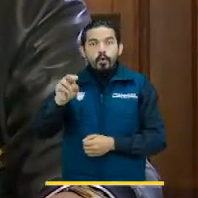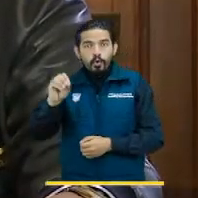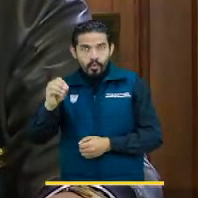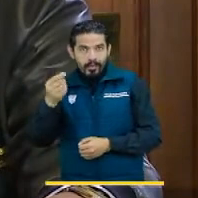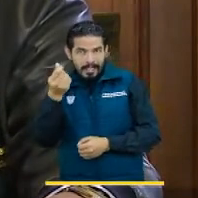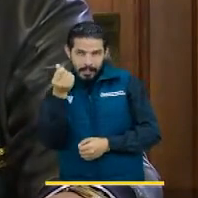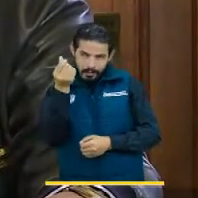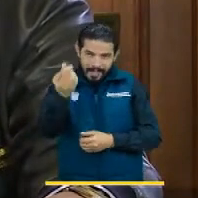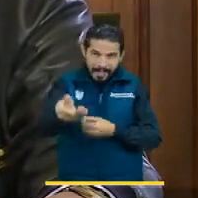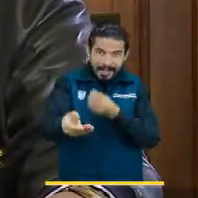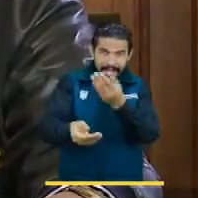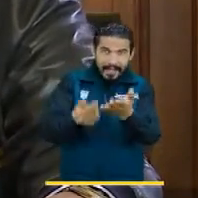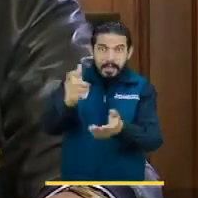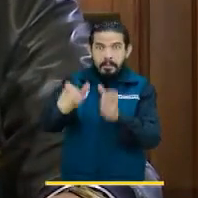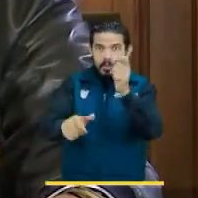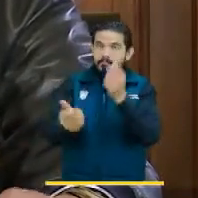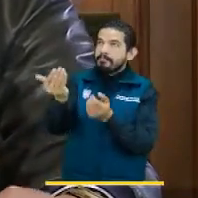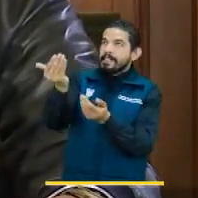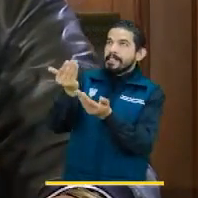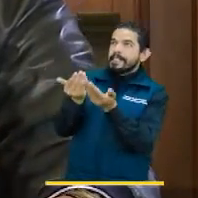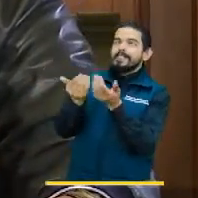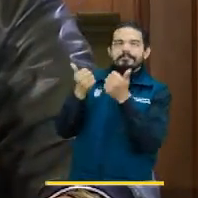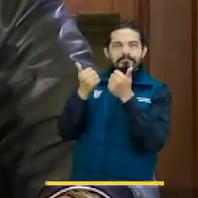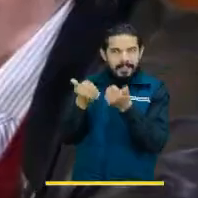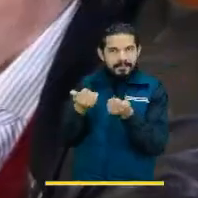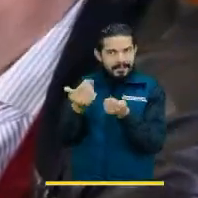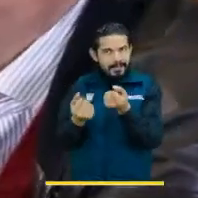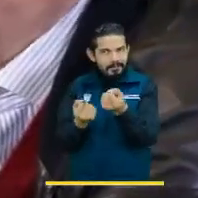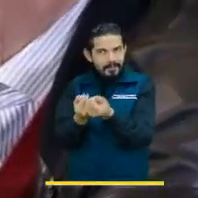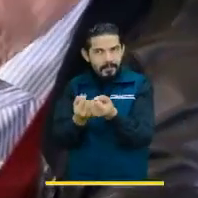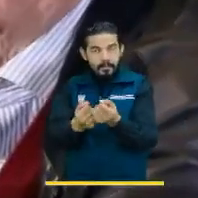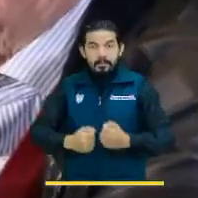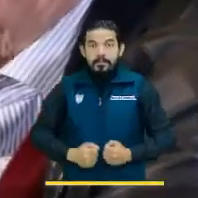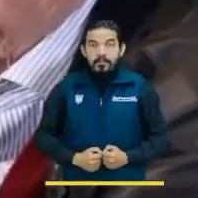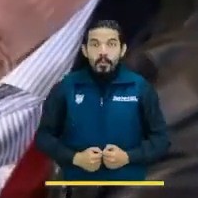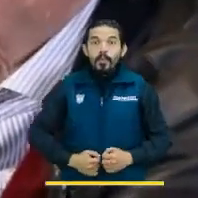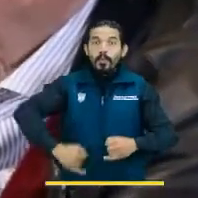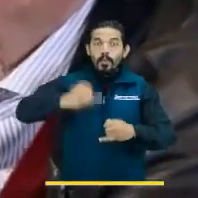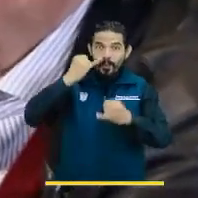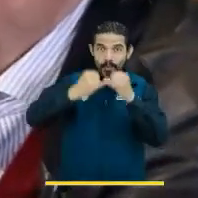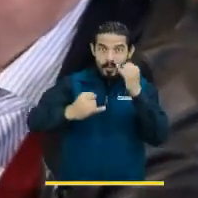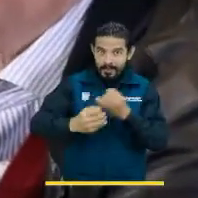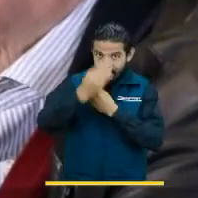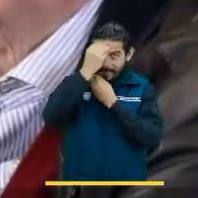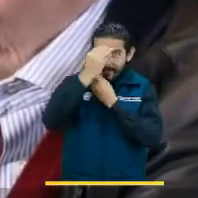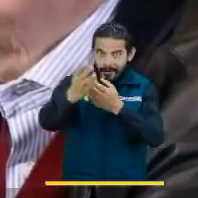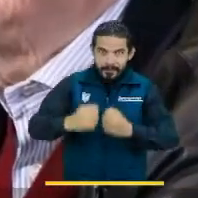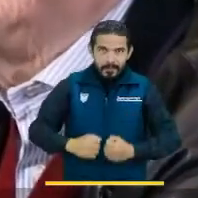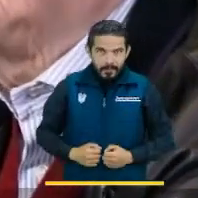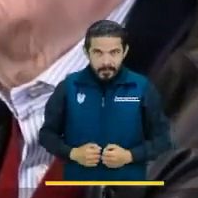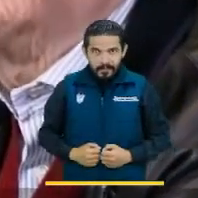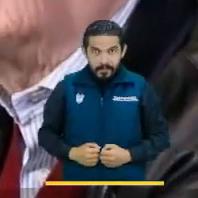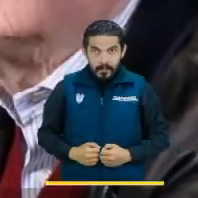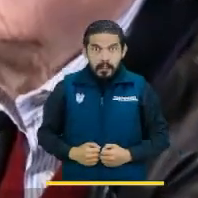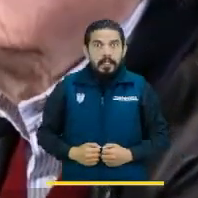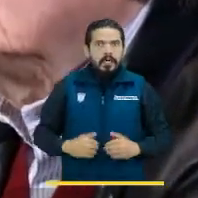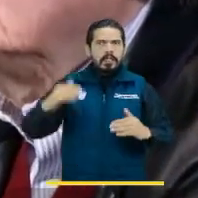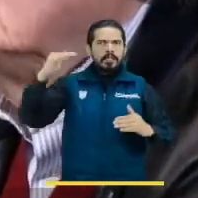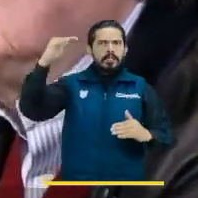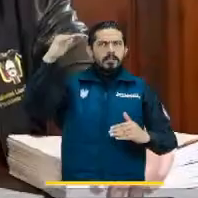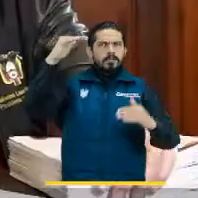que realmente la necesitan. Finalmente, ecuatorianos, se redujo la